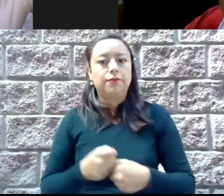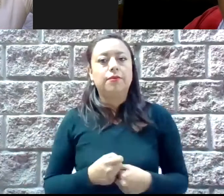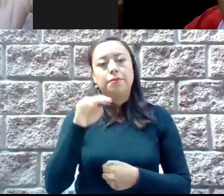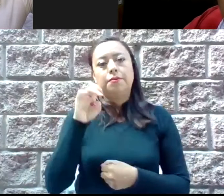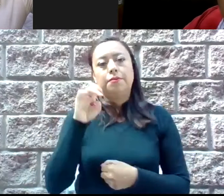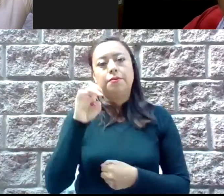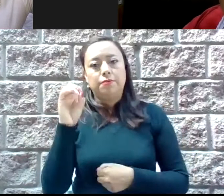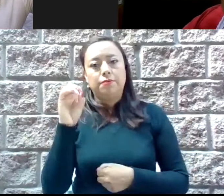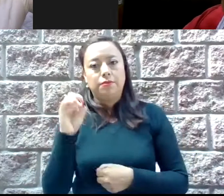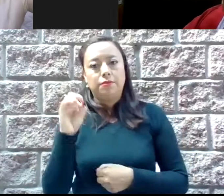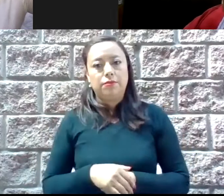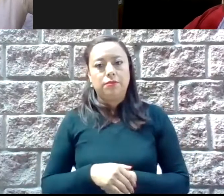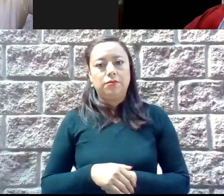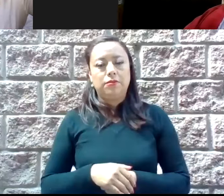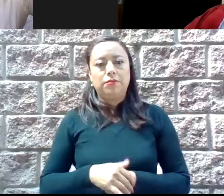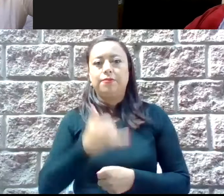Perdón, es 2020.